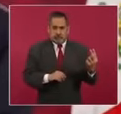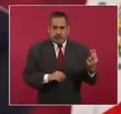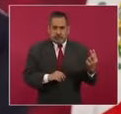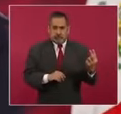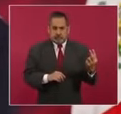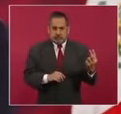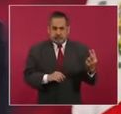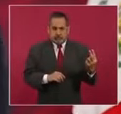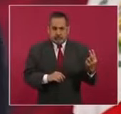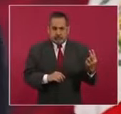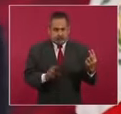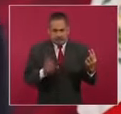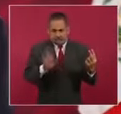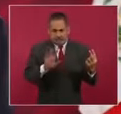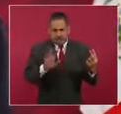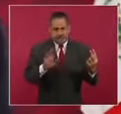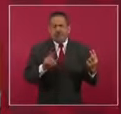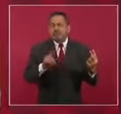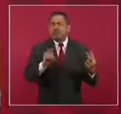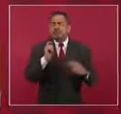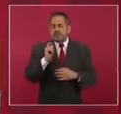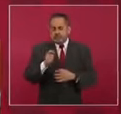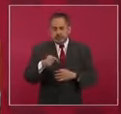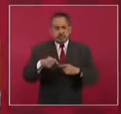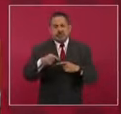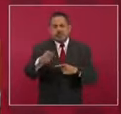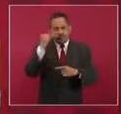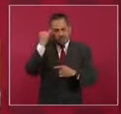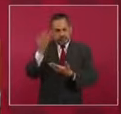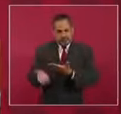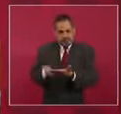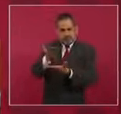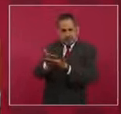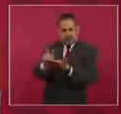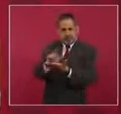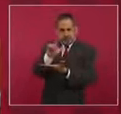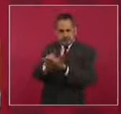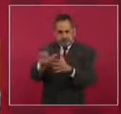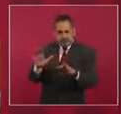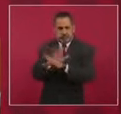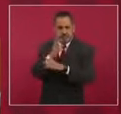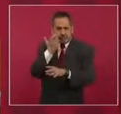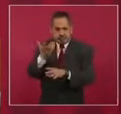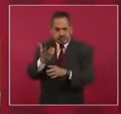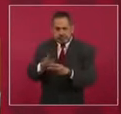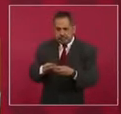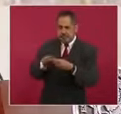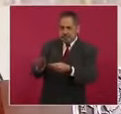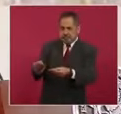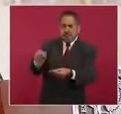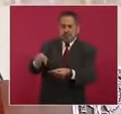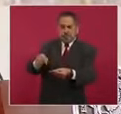también. Pero ya vamos a plantear la reforma para que haya una